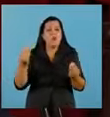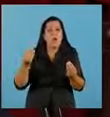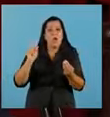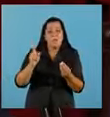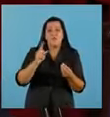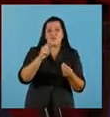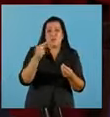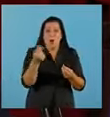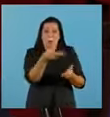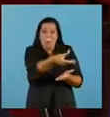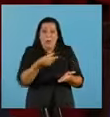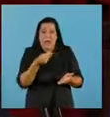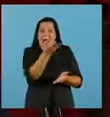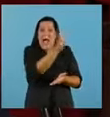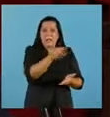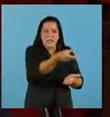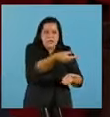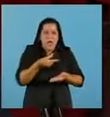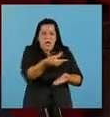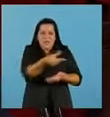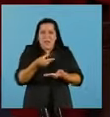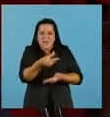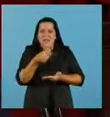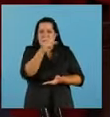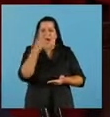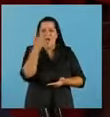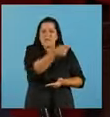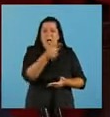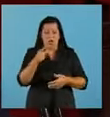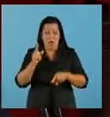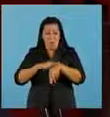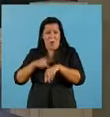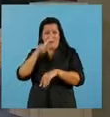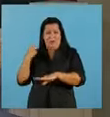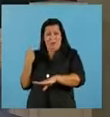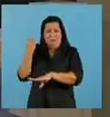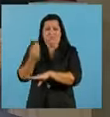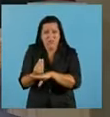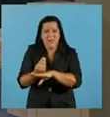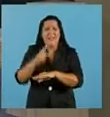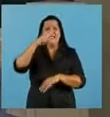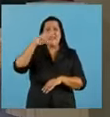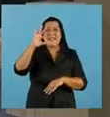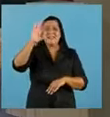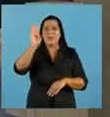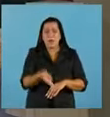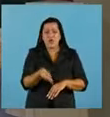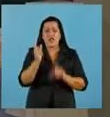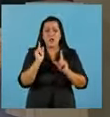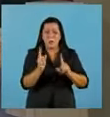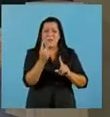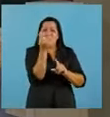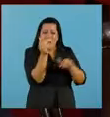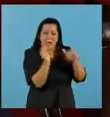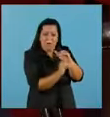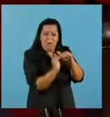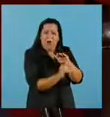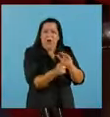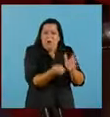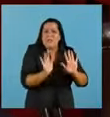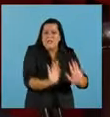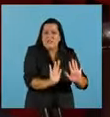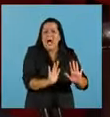de los jubilados, haciendo que al momento de nuestra llegada al gobierno, casi el 70% del Fondo de Sustentabilidad